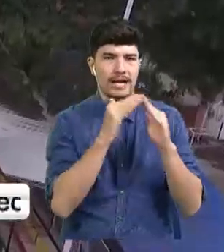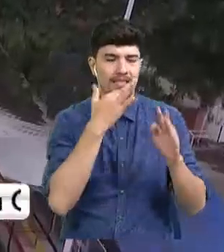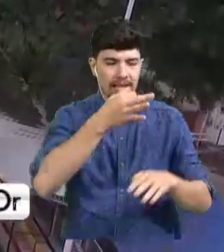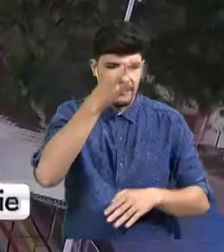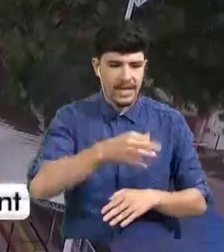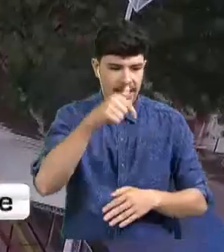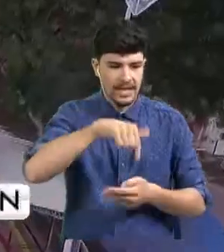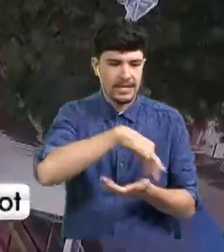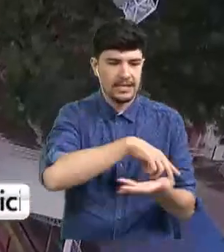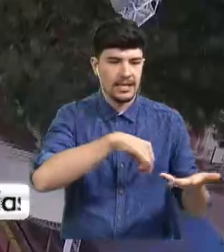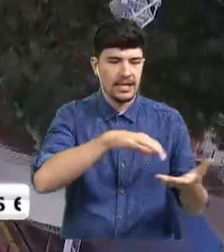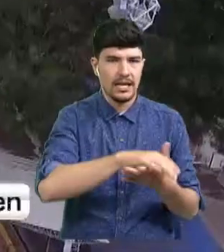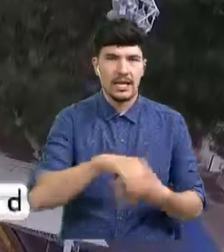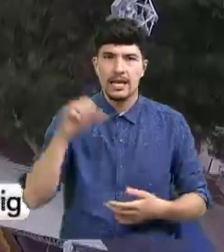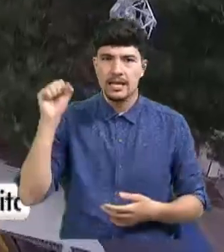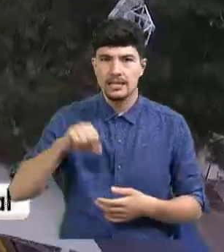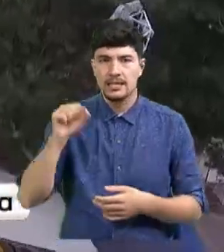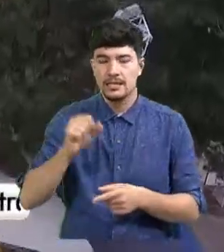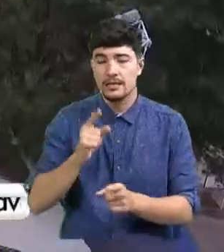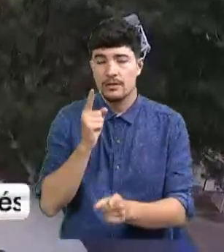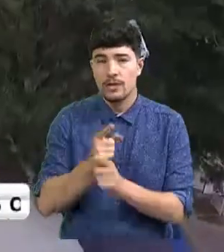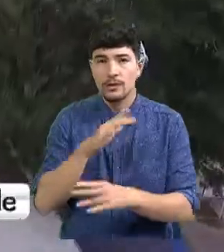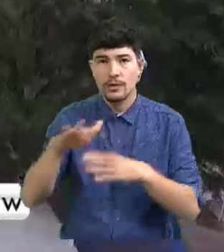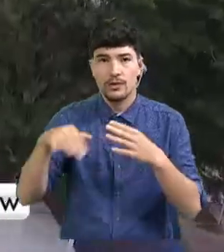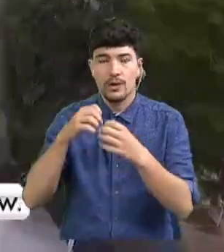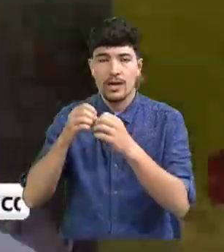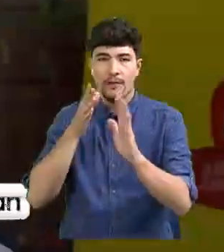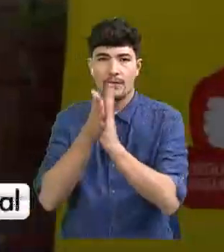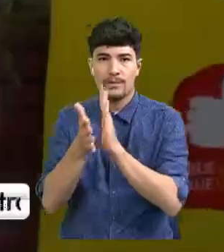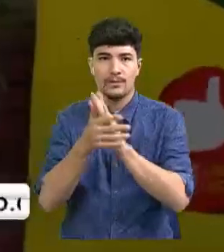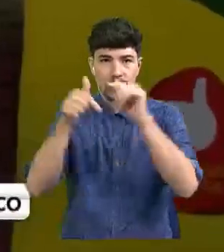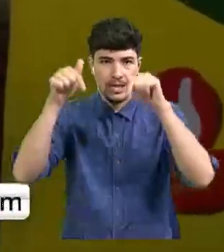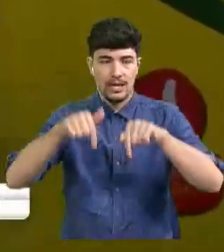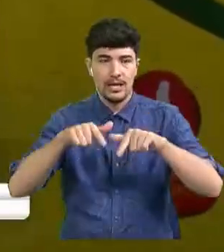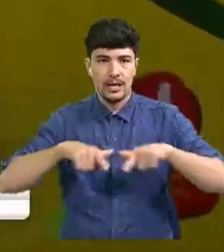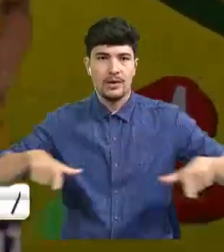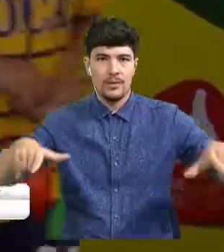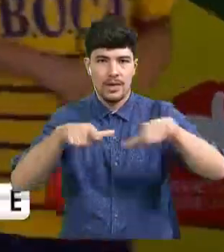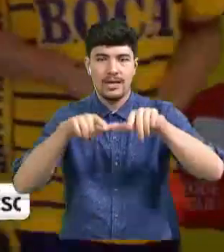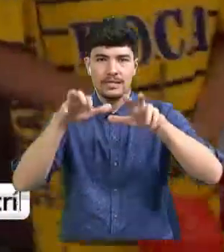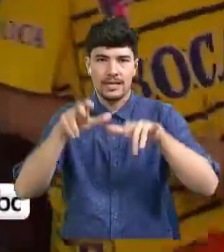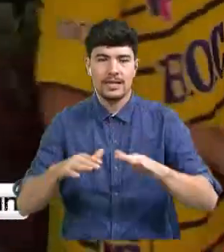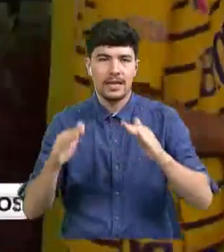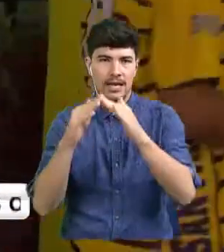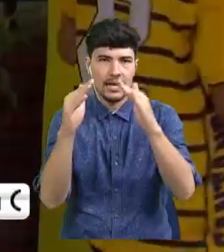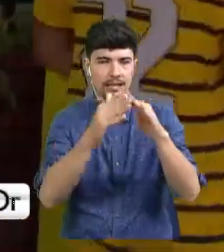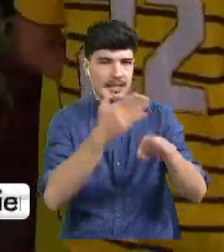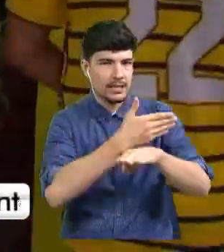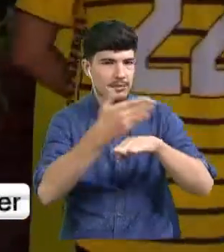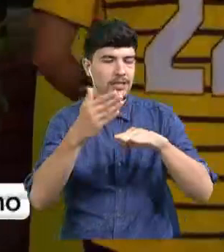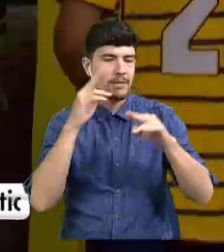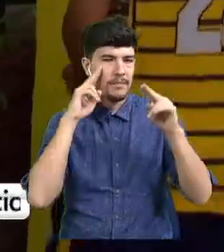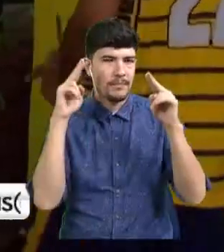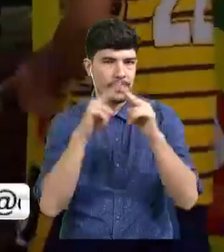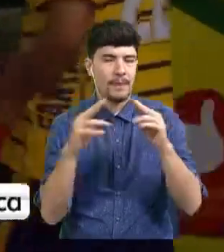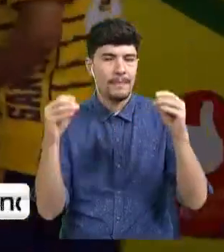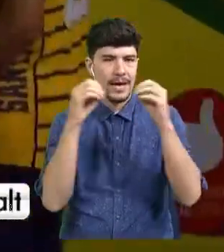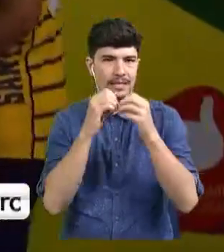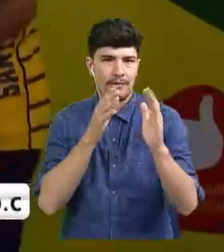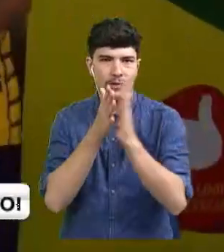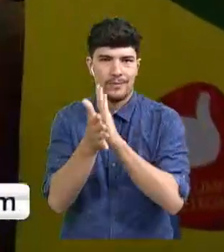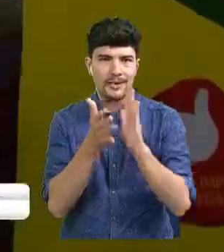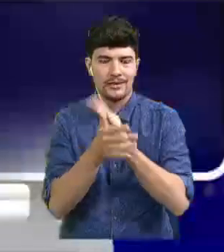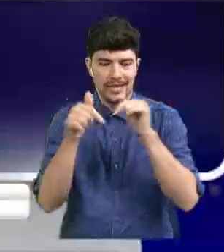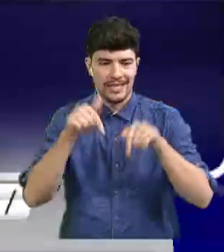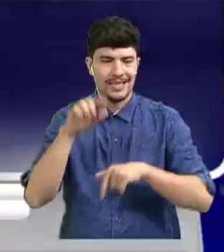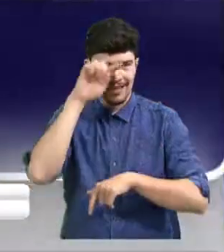Santander. Chicas, pues de momento es toda la información que tengo desde aquí, desde el stand de la Secretaría de Vivienda. Más adelante nos vemos con más oferta institucional del